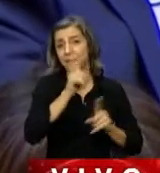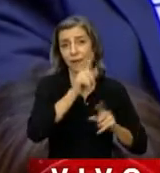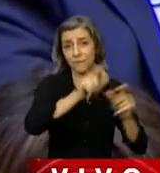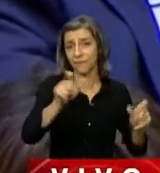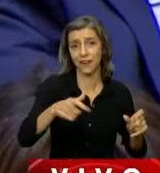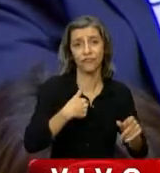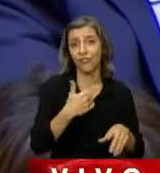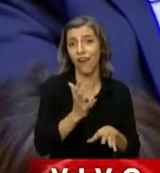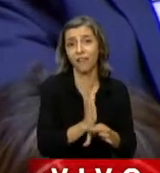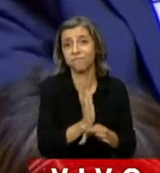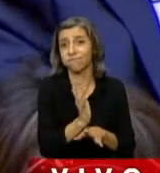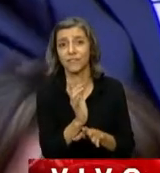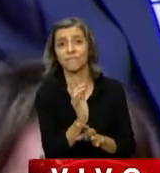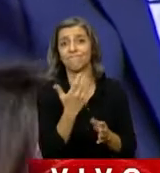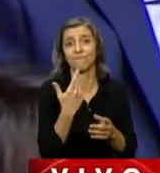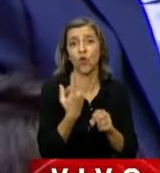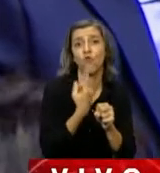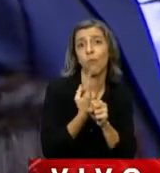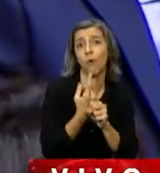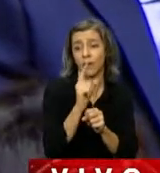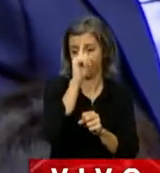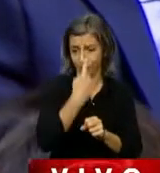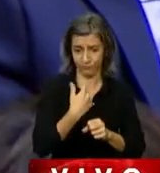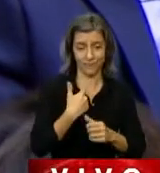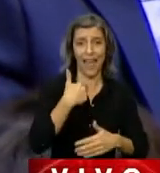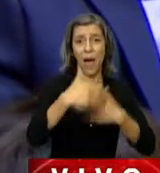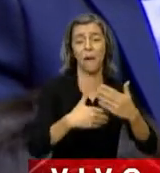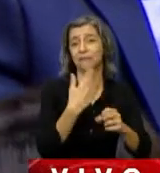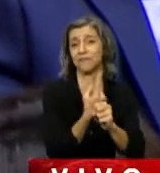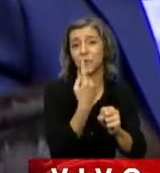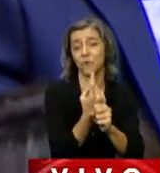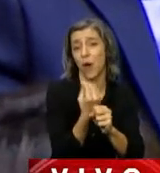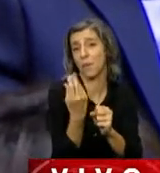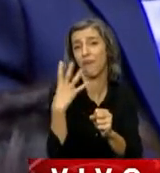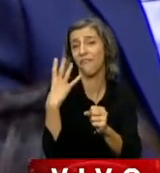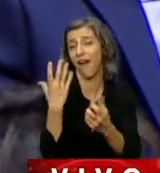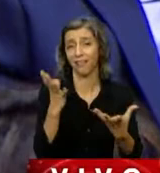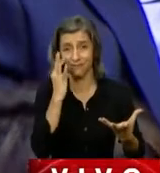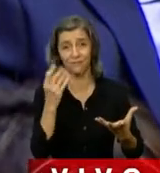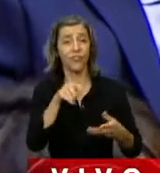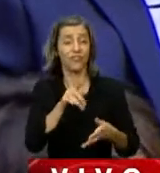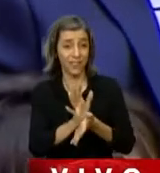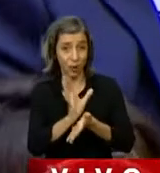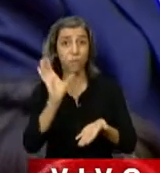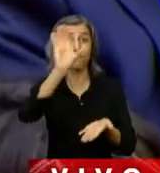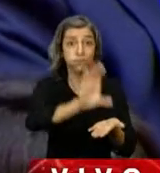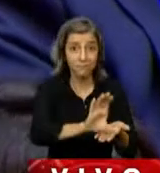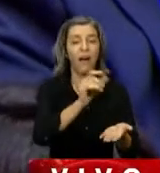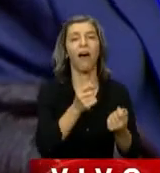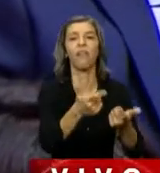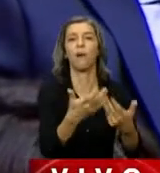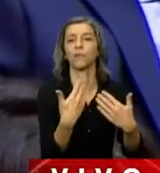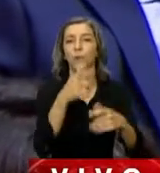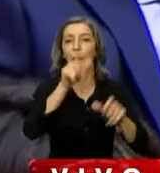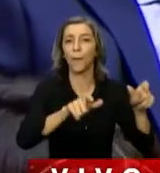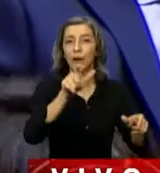llegan, no acceden a este tipo de cuestiones. Y es por eso que creo yo que este tipo de fondos específicos tienen que ser